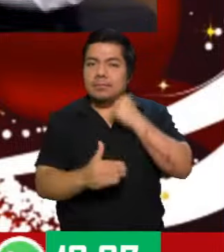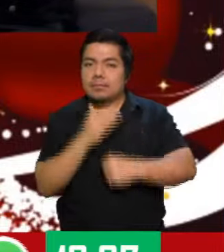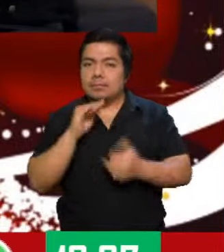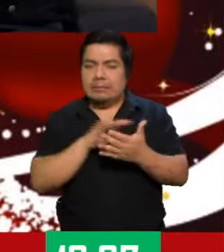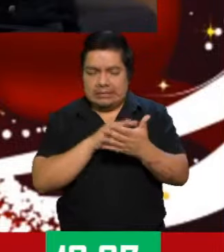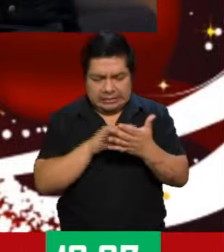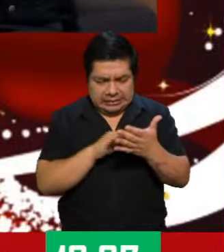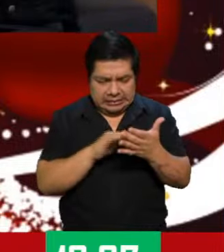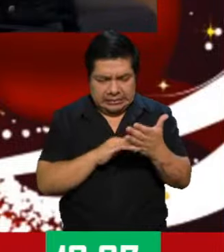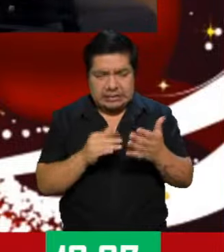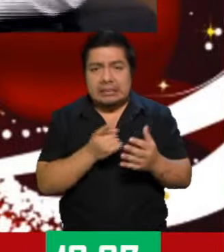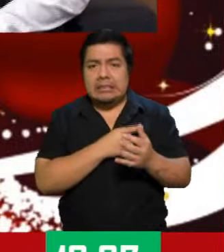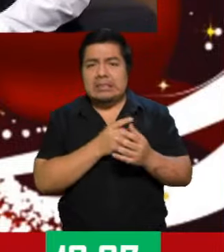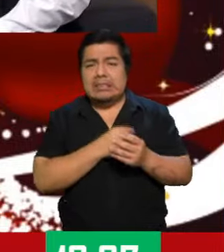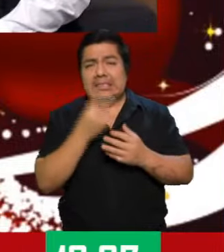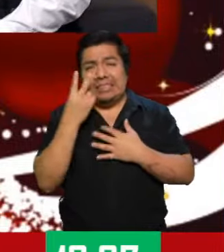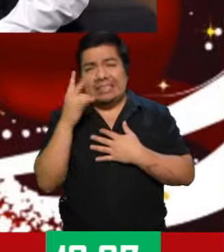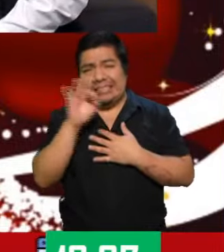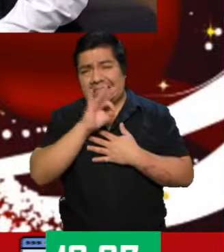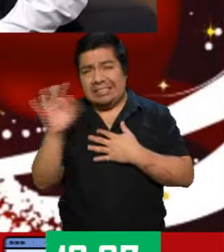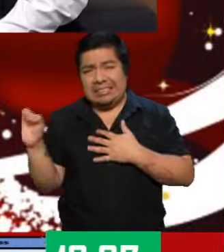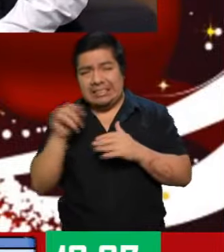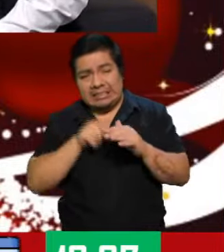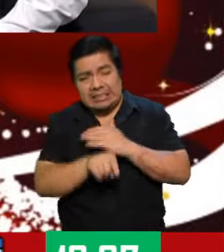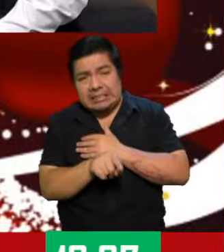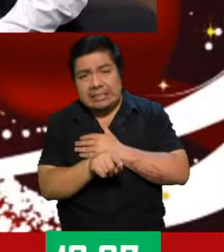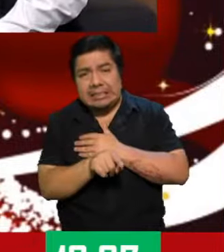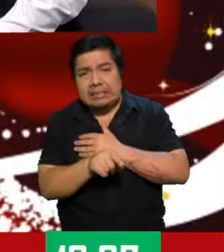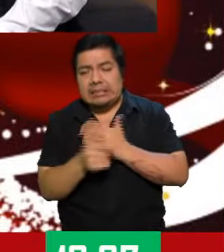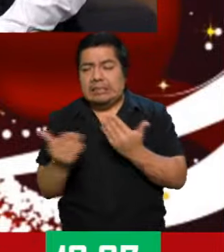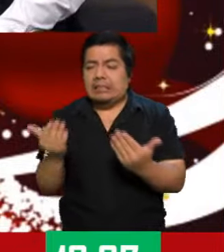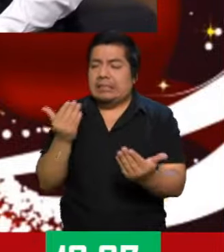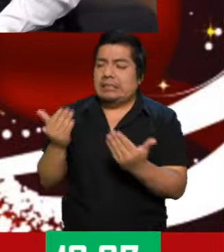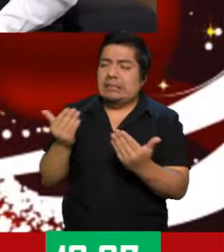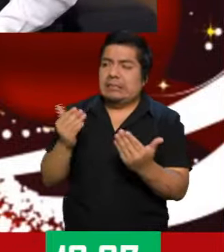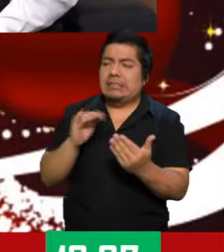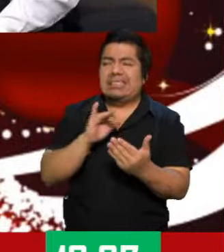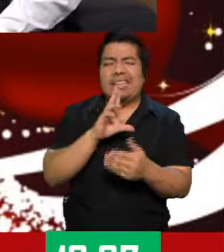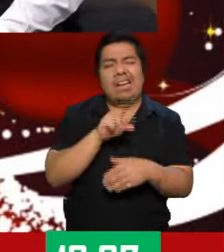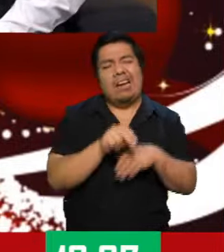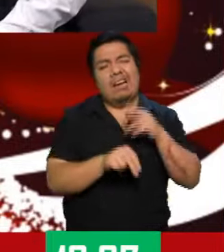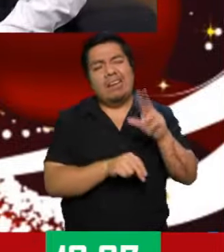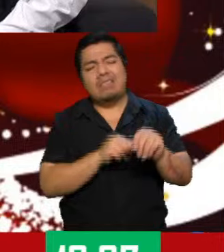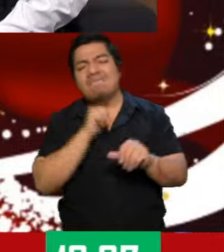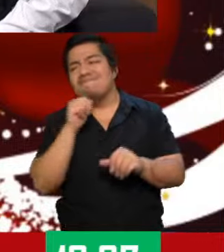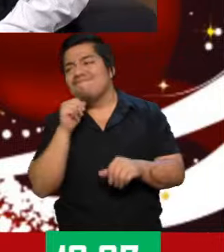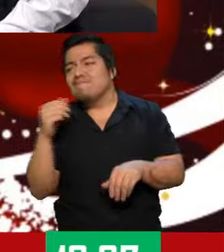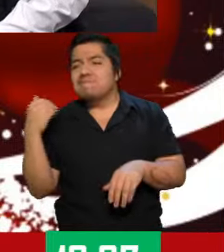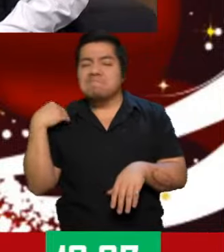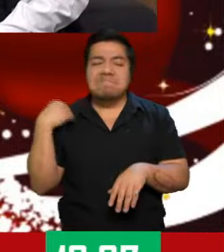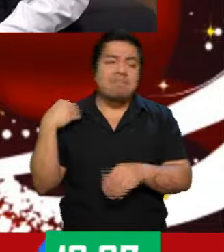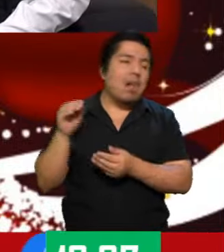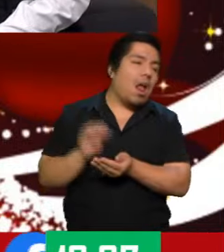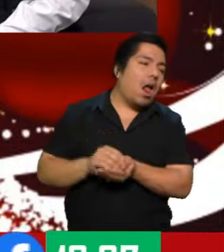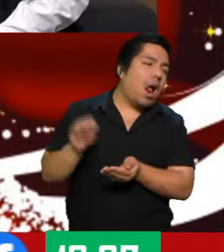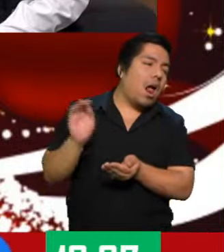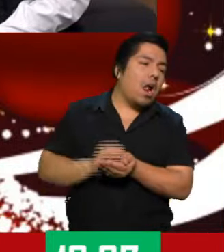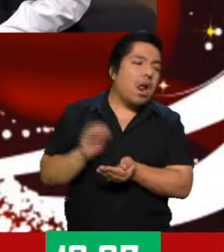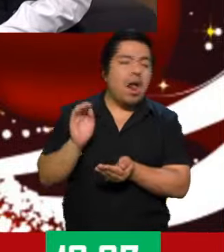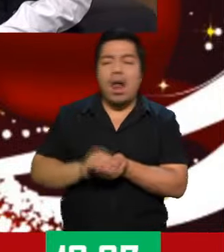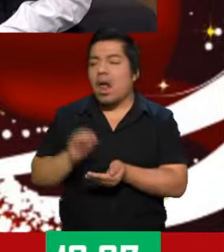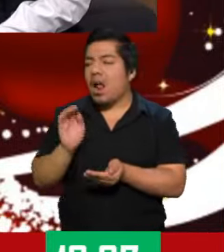ahorita que solo el 2% se denuncia, y entre que decíamos antes, no, es que no me pela, no, es que... ¿De qué sirve?